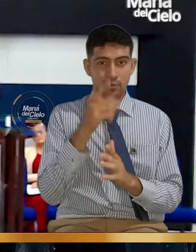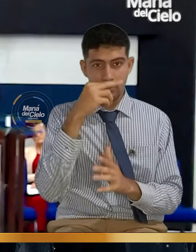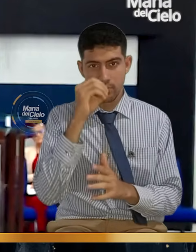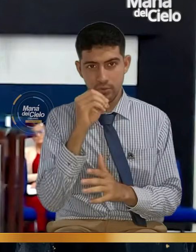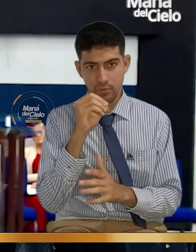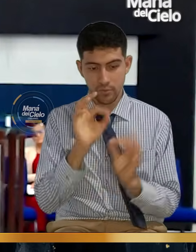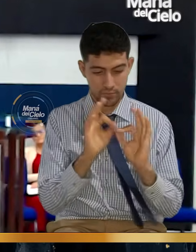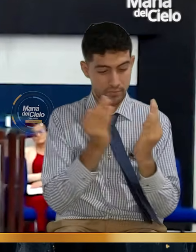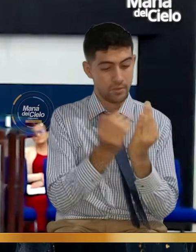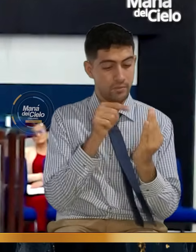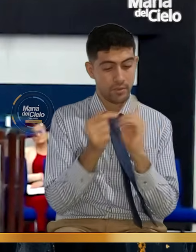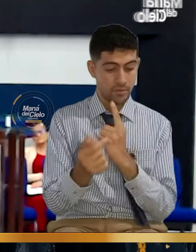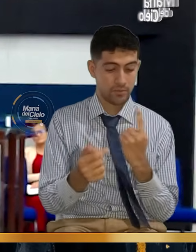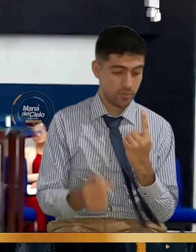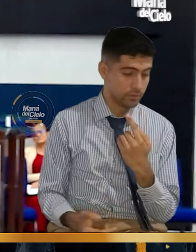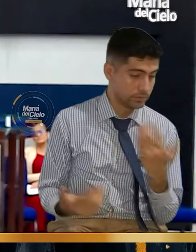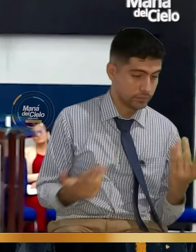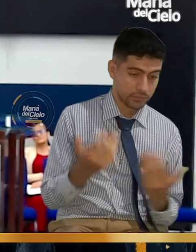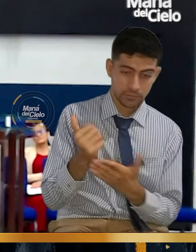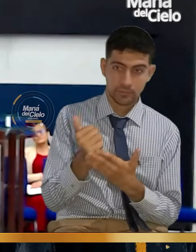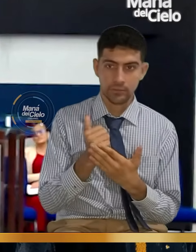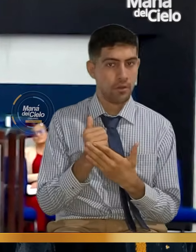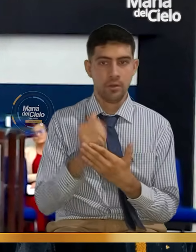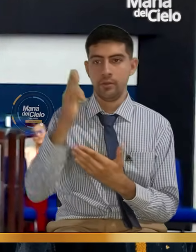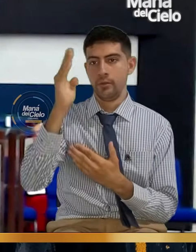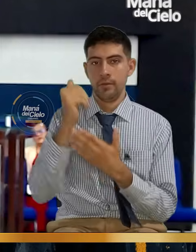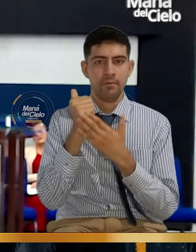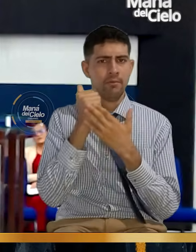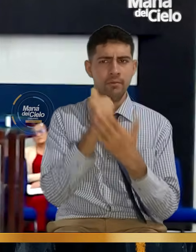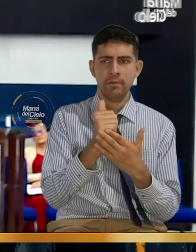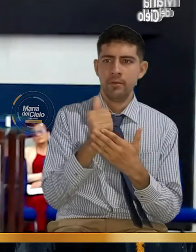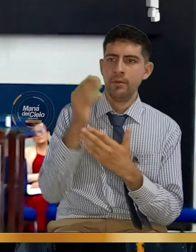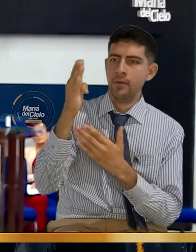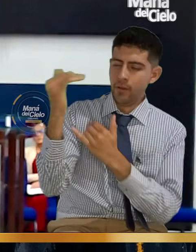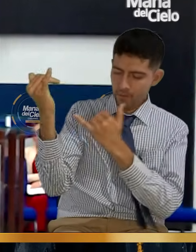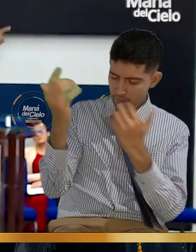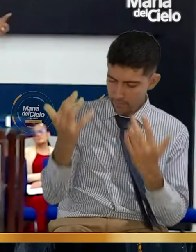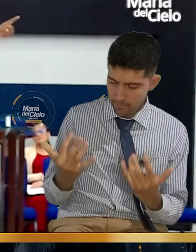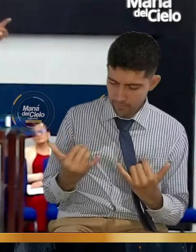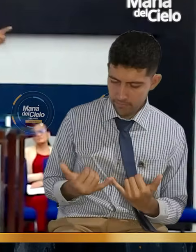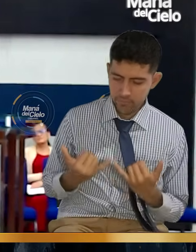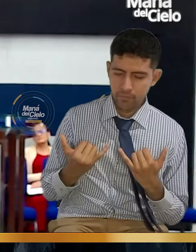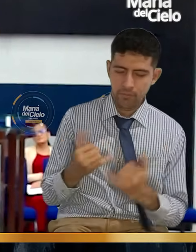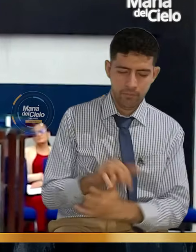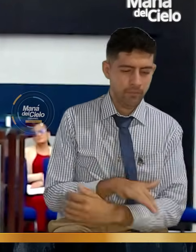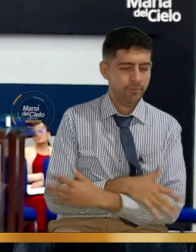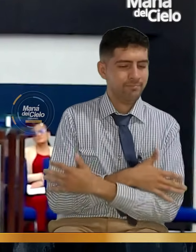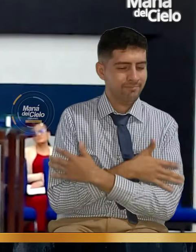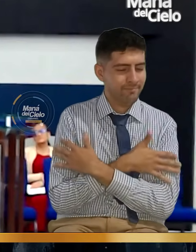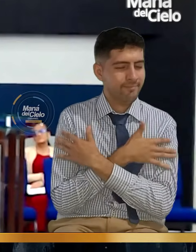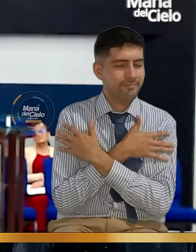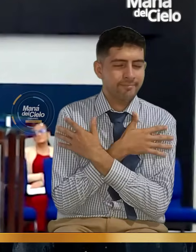No es que ese hijo mío fue un error. No, Dios va a ayudar a ese muchacho. Es que esa hija mía, esa relación mía fue un error. Dios